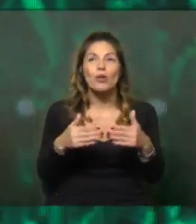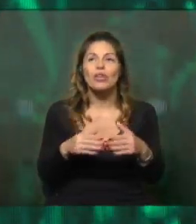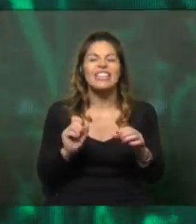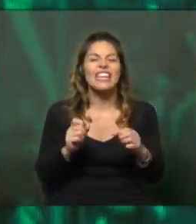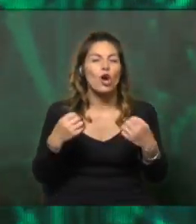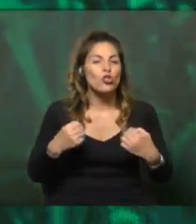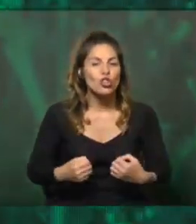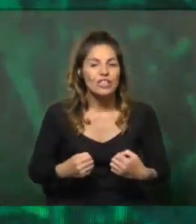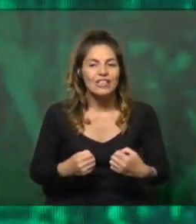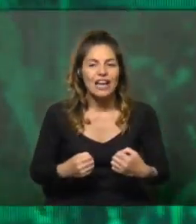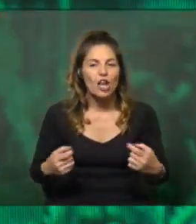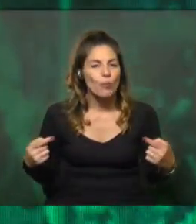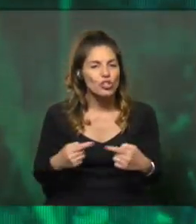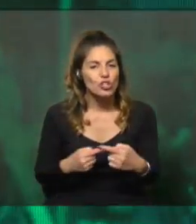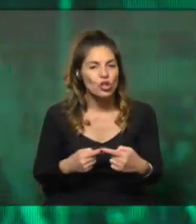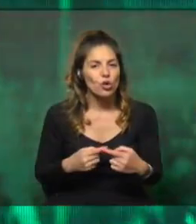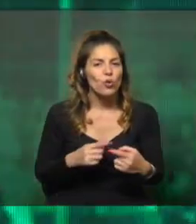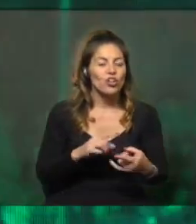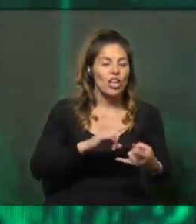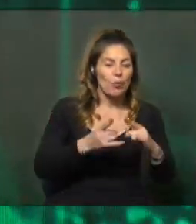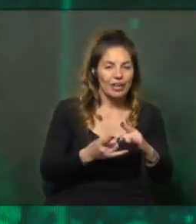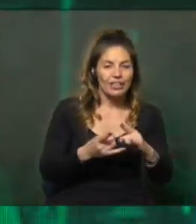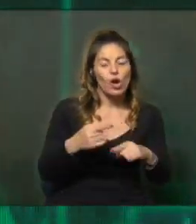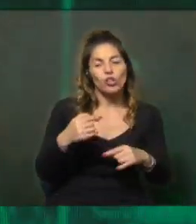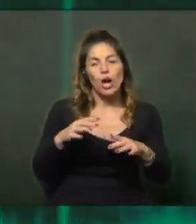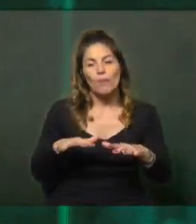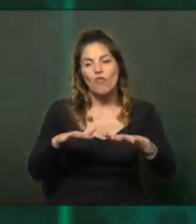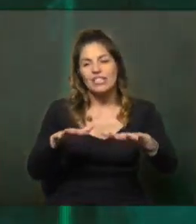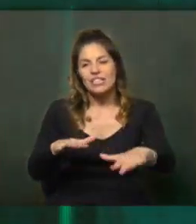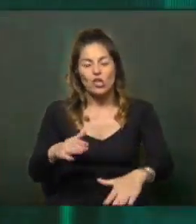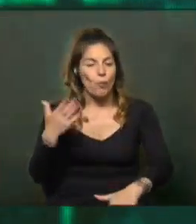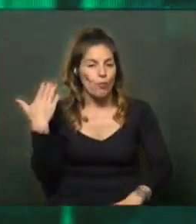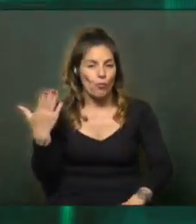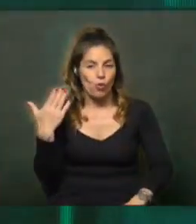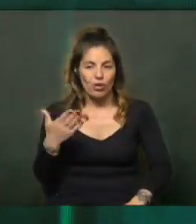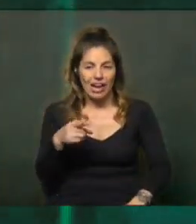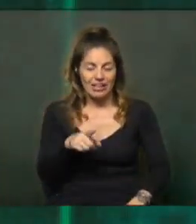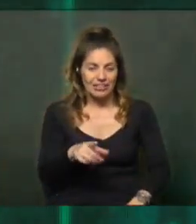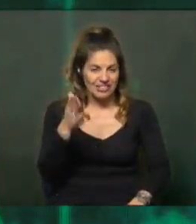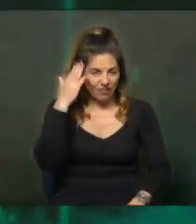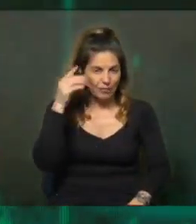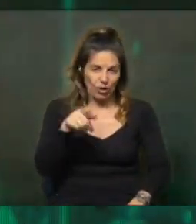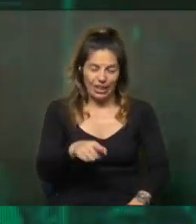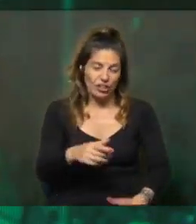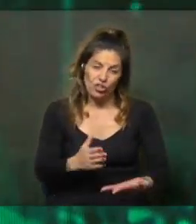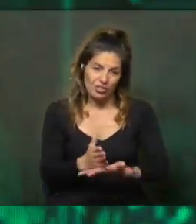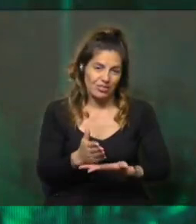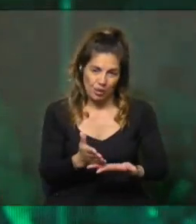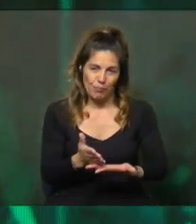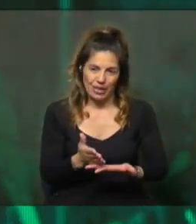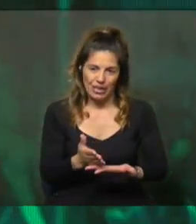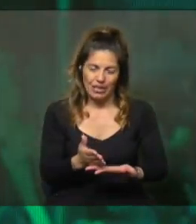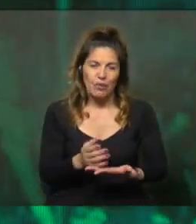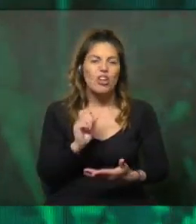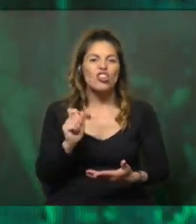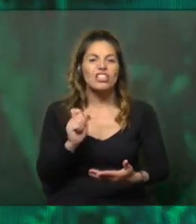oposición una cosa es el parlamento otra cosa Va a ser la movilización Popular sabemos que Argentina esta carta se juega de forma intensa eh Quién va